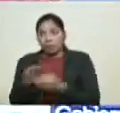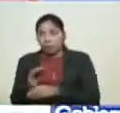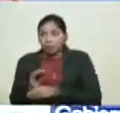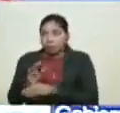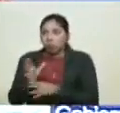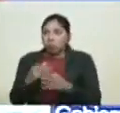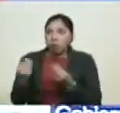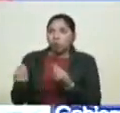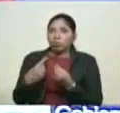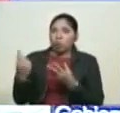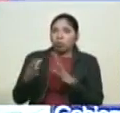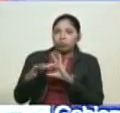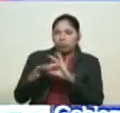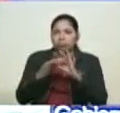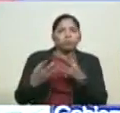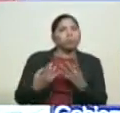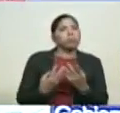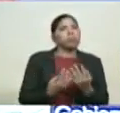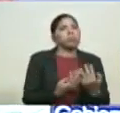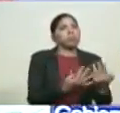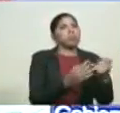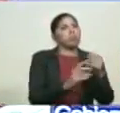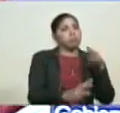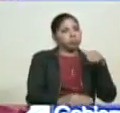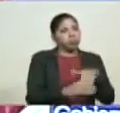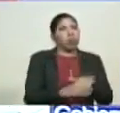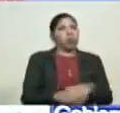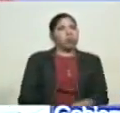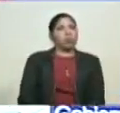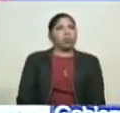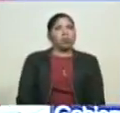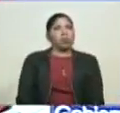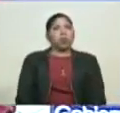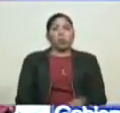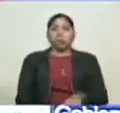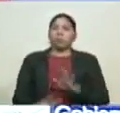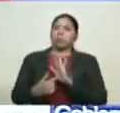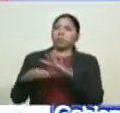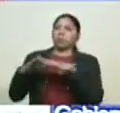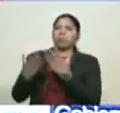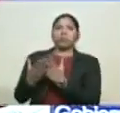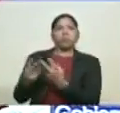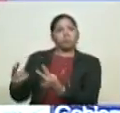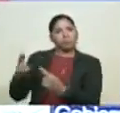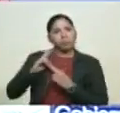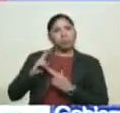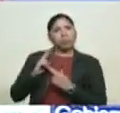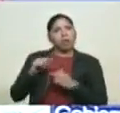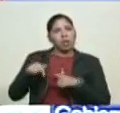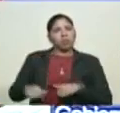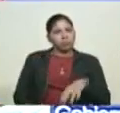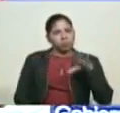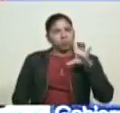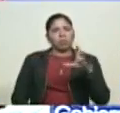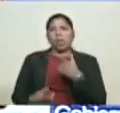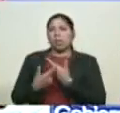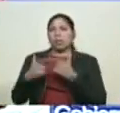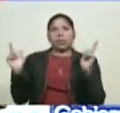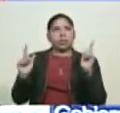familia, todos unidos, a votar. Y a demostrarle al mundo que Venezuela se respeta. Que Venezuela es una república